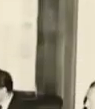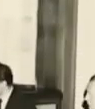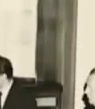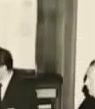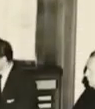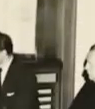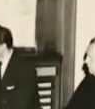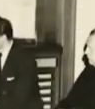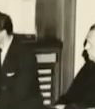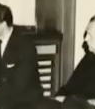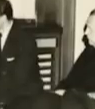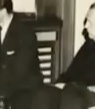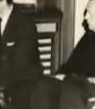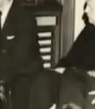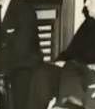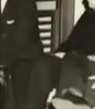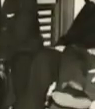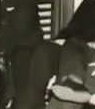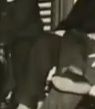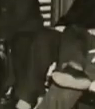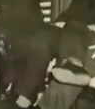viví.